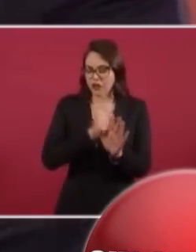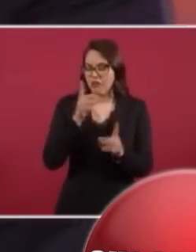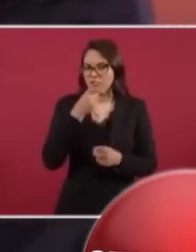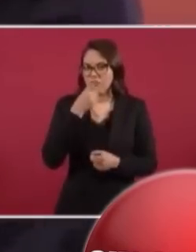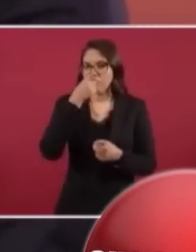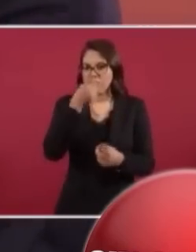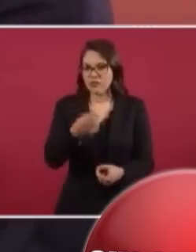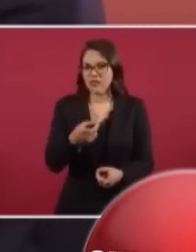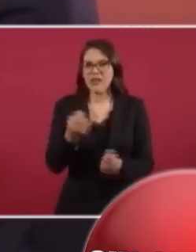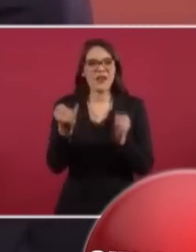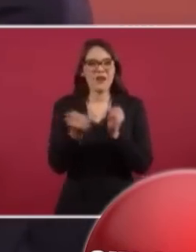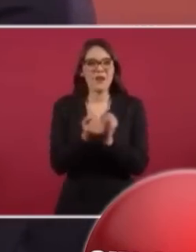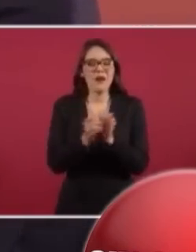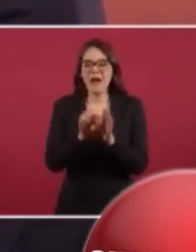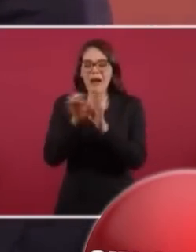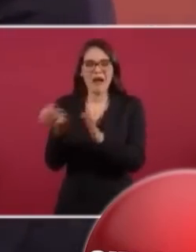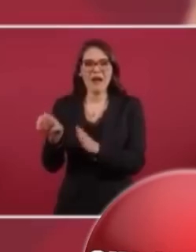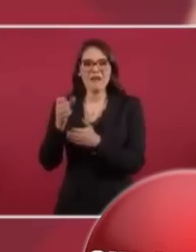es como lo del presupuesto